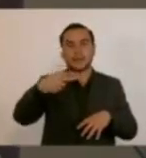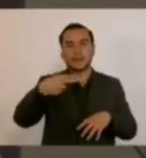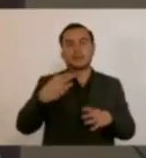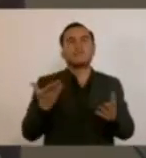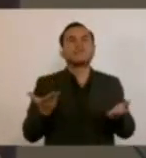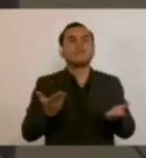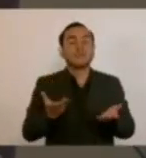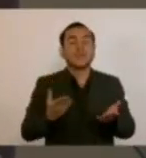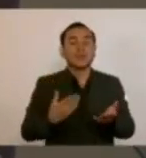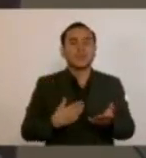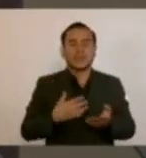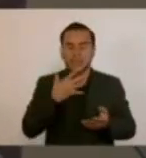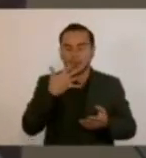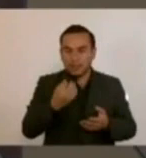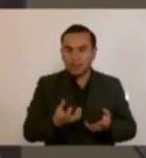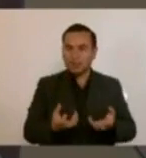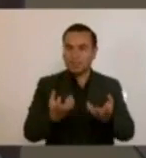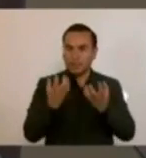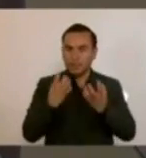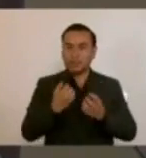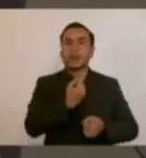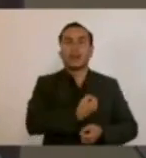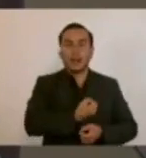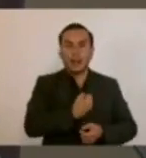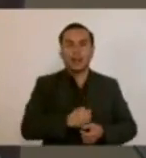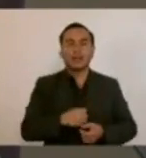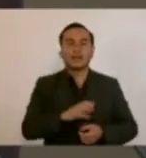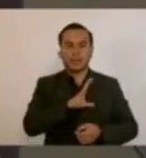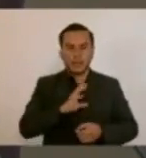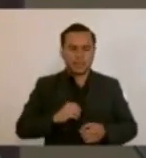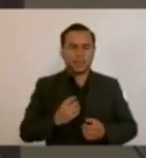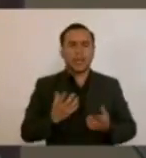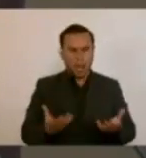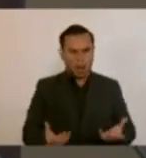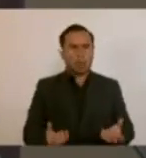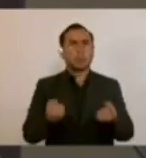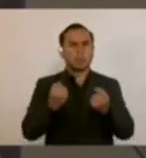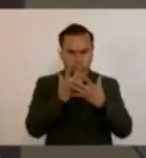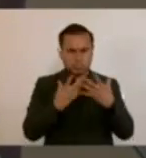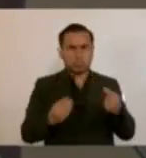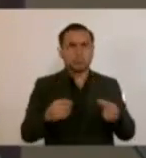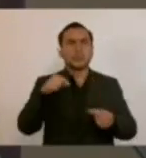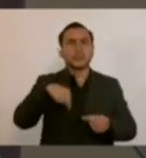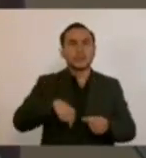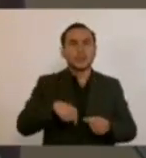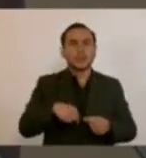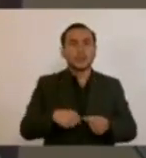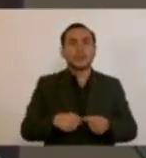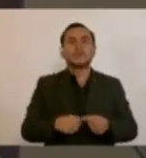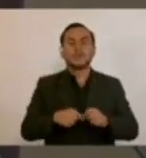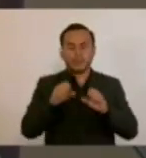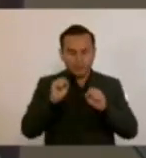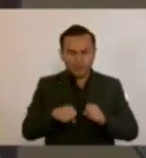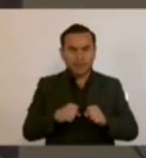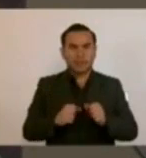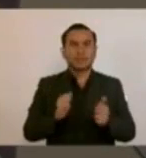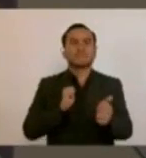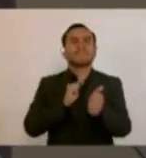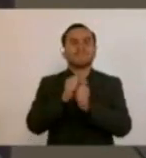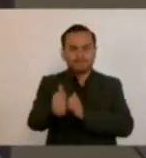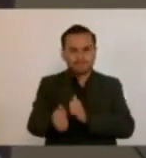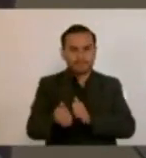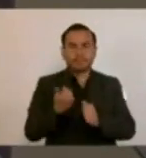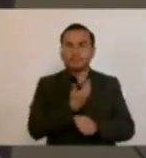Hemos sobrevivido mucho. Estoy seguro que vamos a sobrevivir a esta crisis y estoy seguro que vamos a salir avantes de esta crisis. Es decir, no